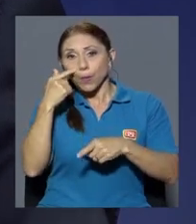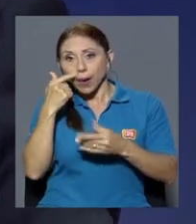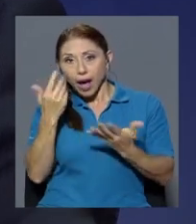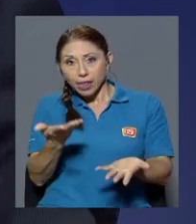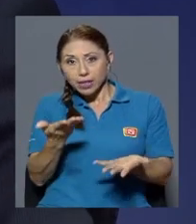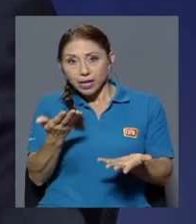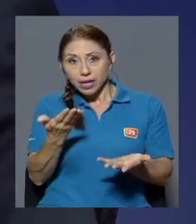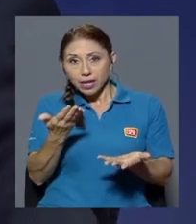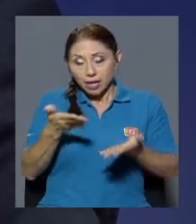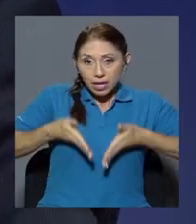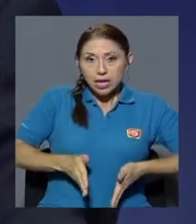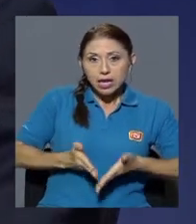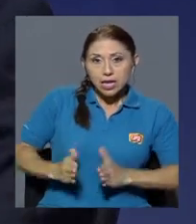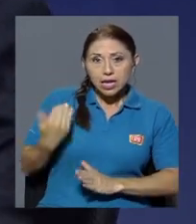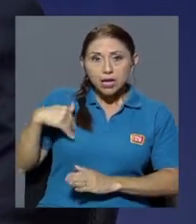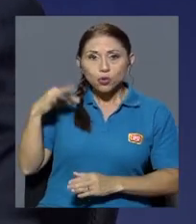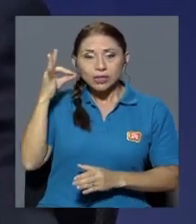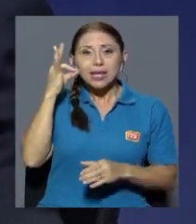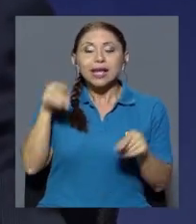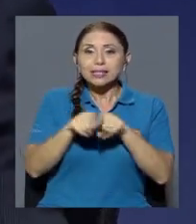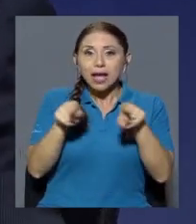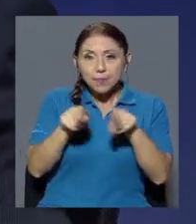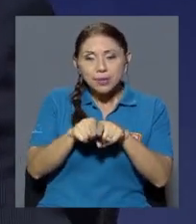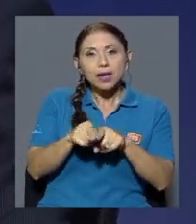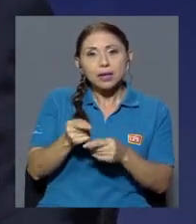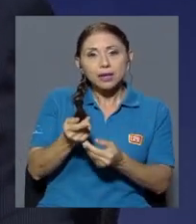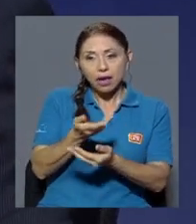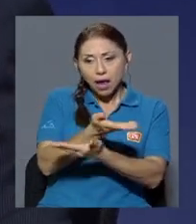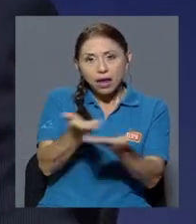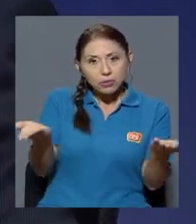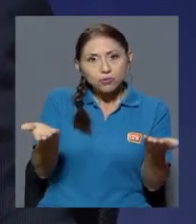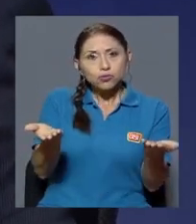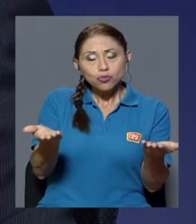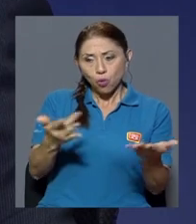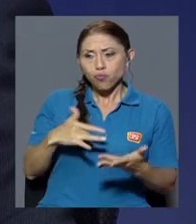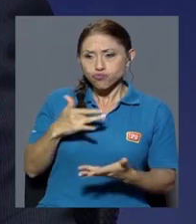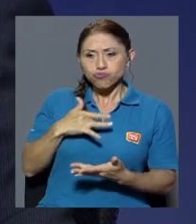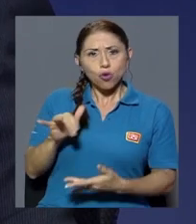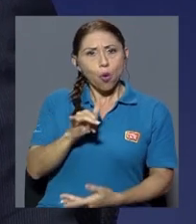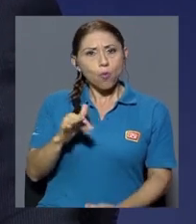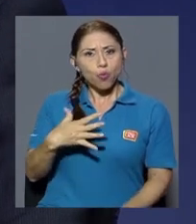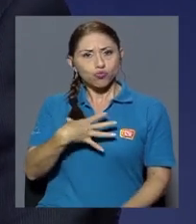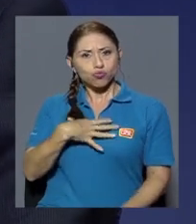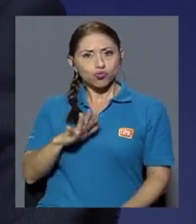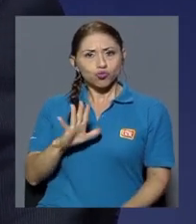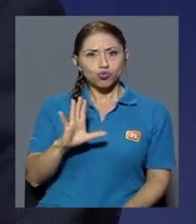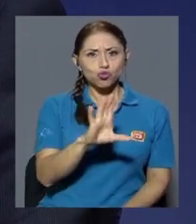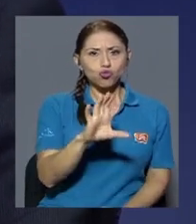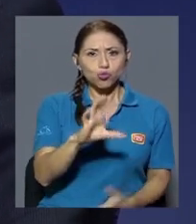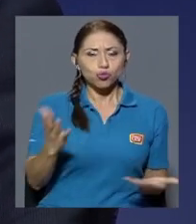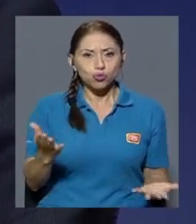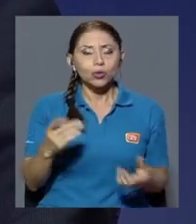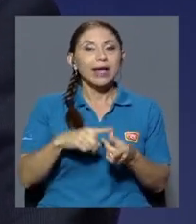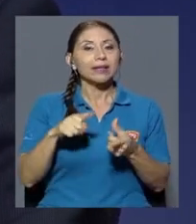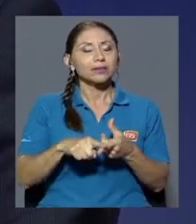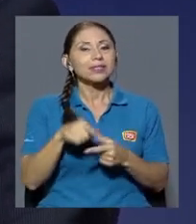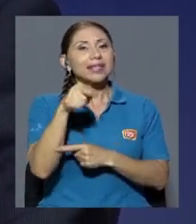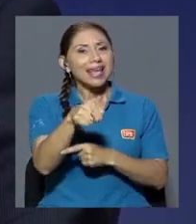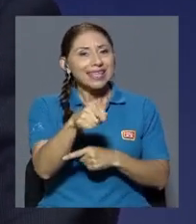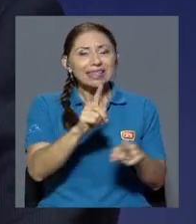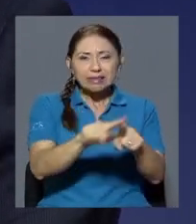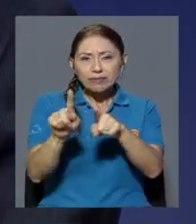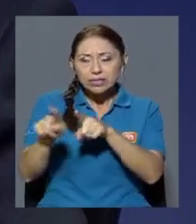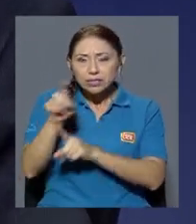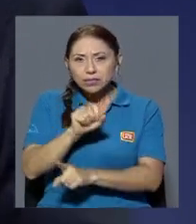forma y los hijos e hijas también se han considerado como como suyos entonces se encuentran todas esas